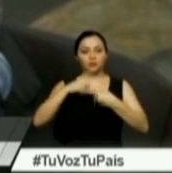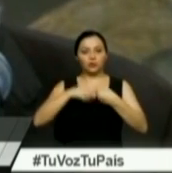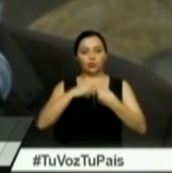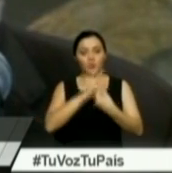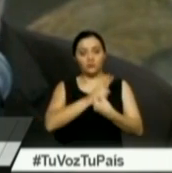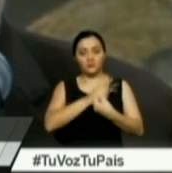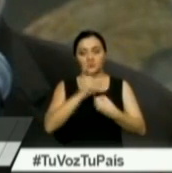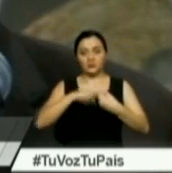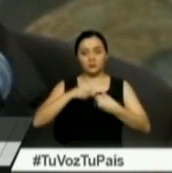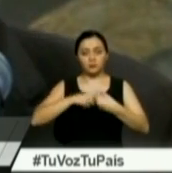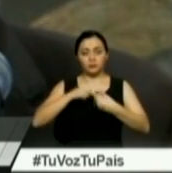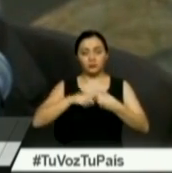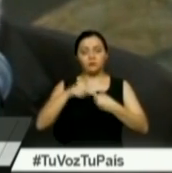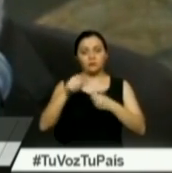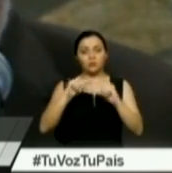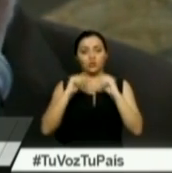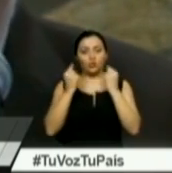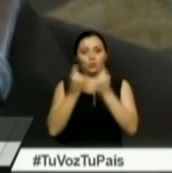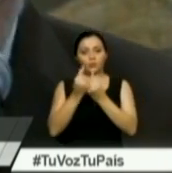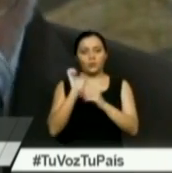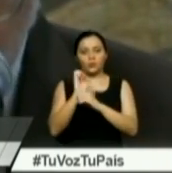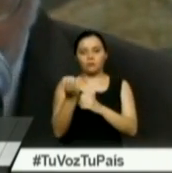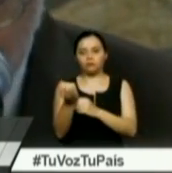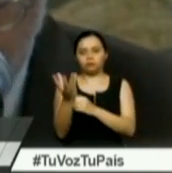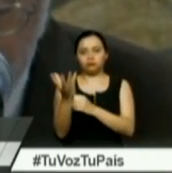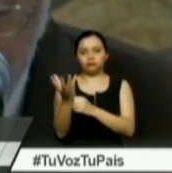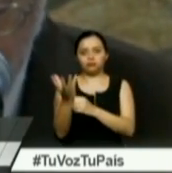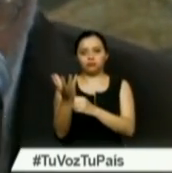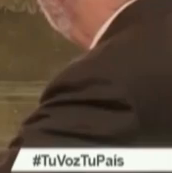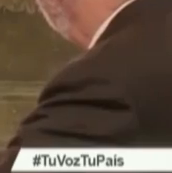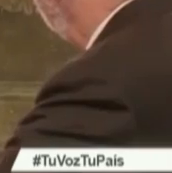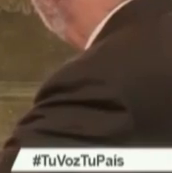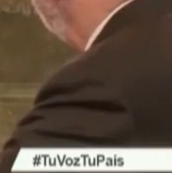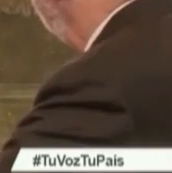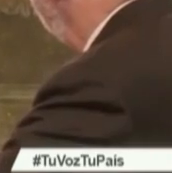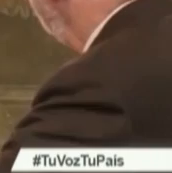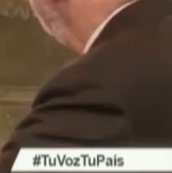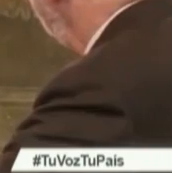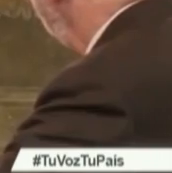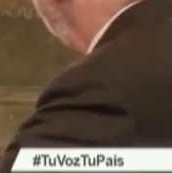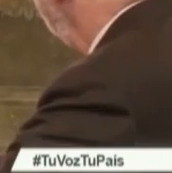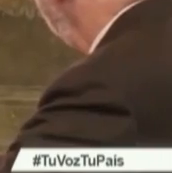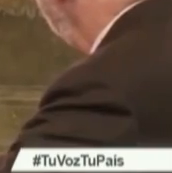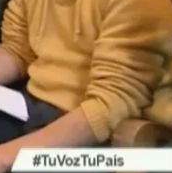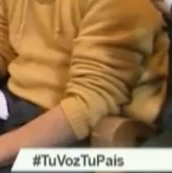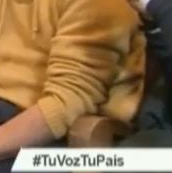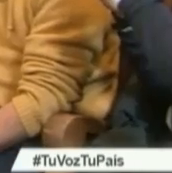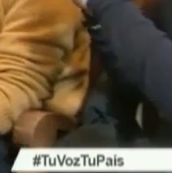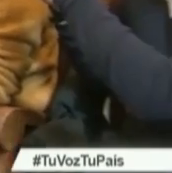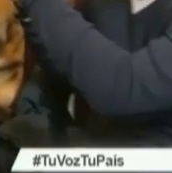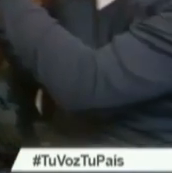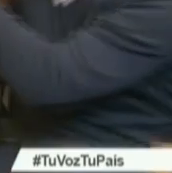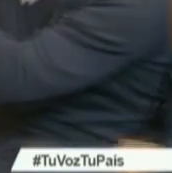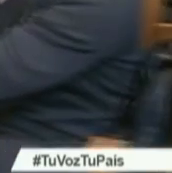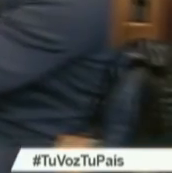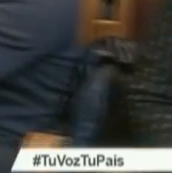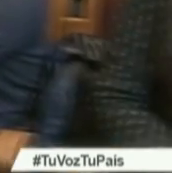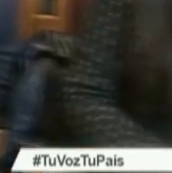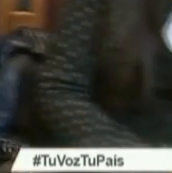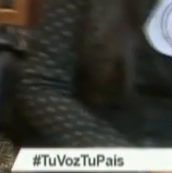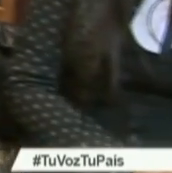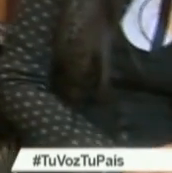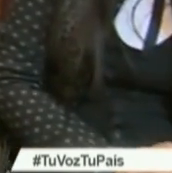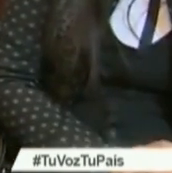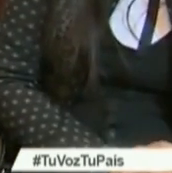en día son entre los grupos más numerosos de estudiantes extranjeros. En su ponencia, el jefe de Estado explicó cómo en 10 años el